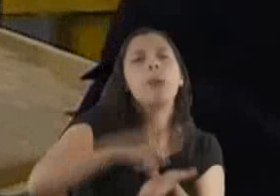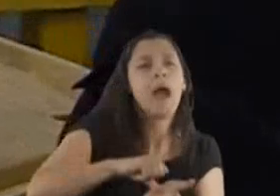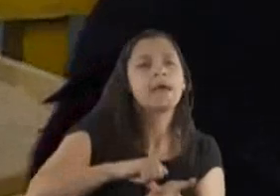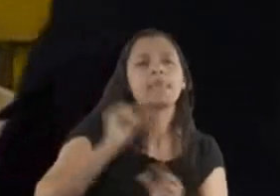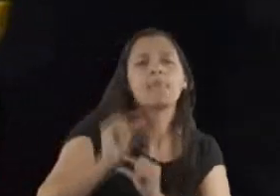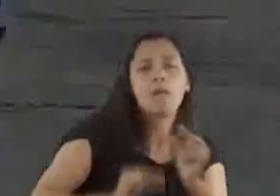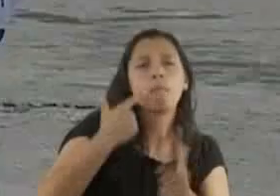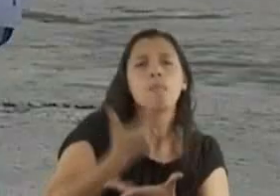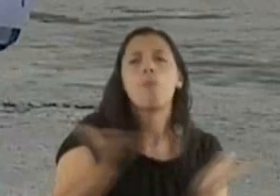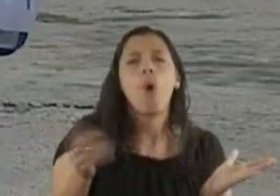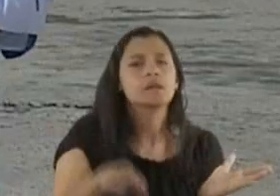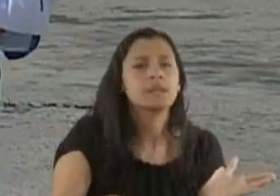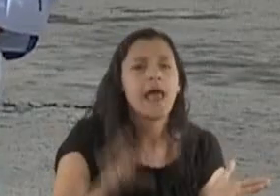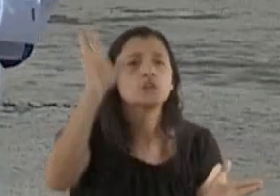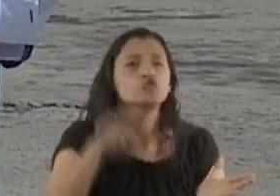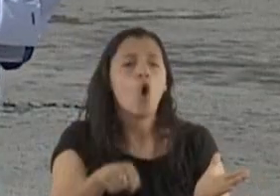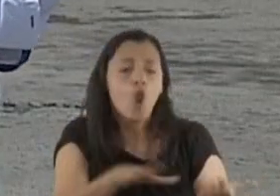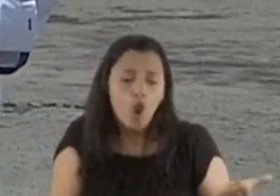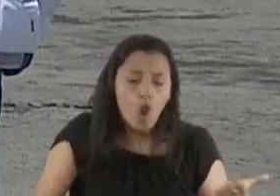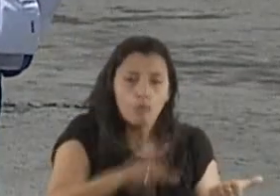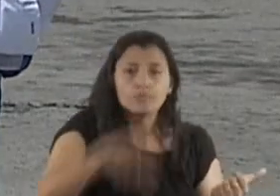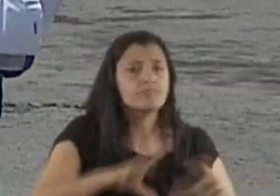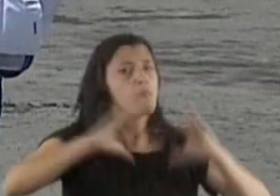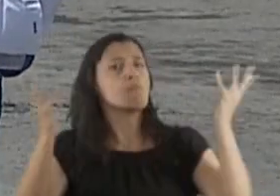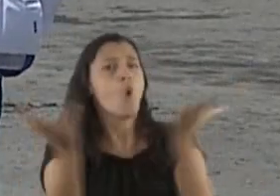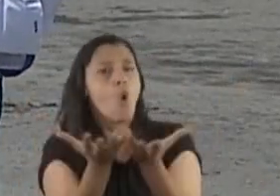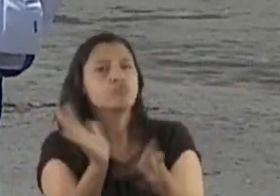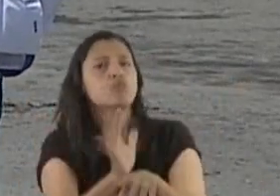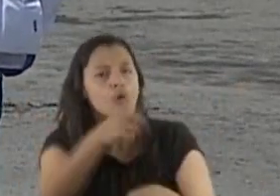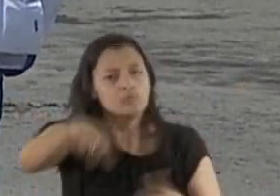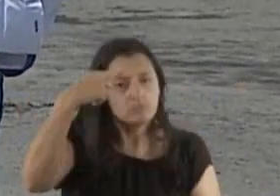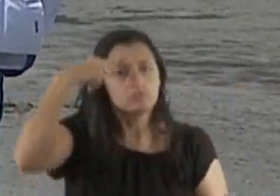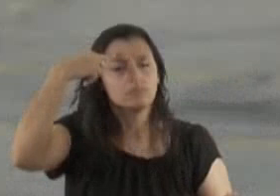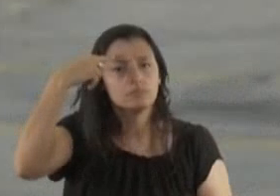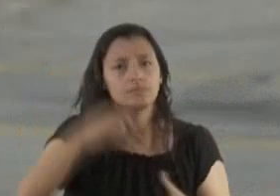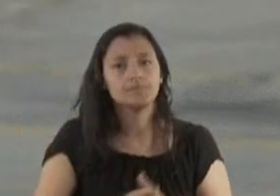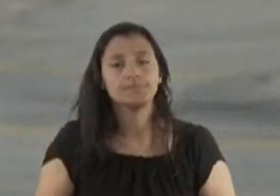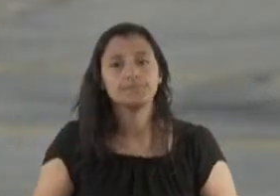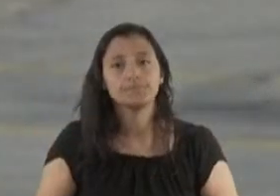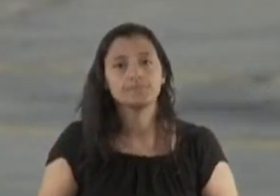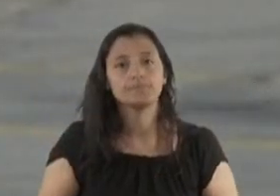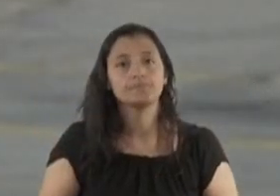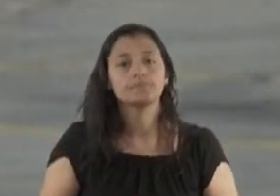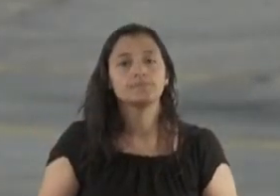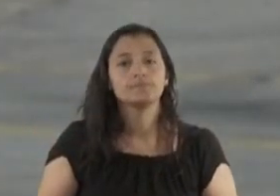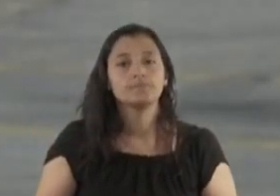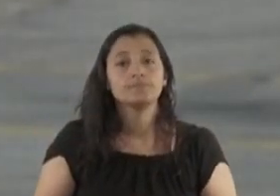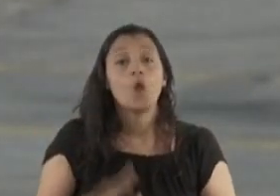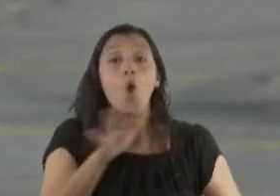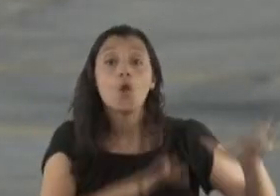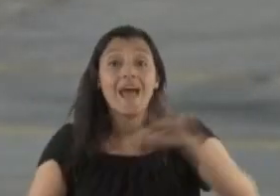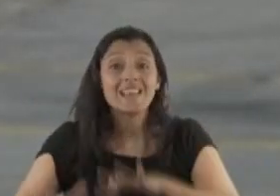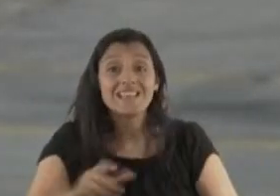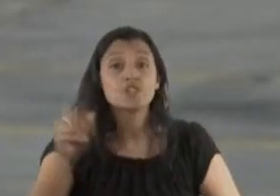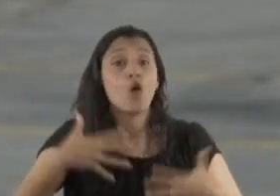marcando un hito no sólo en la región sino en el mundo también pensemos que la organización panamericana de la salud